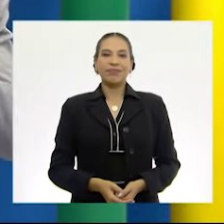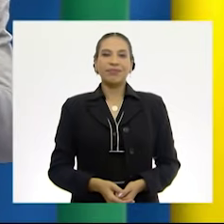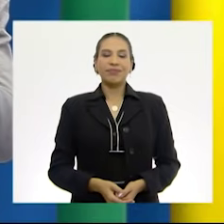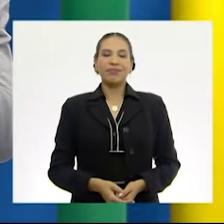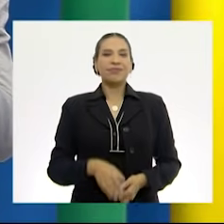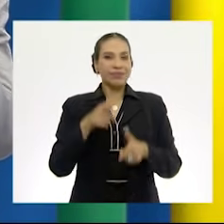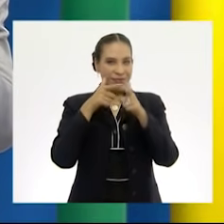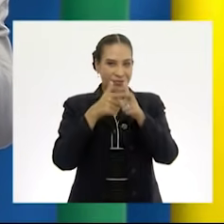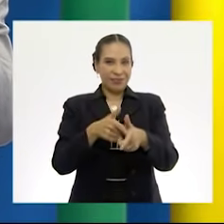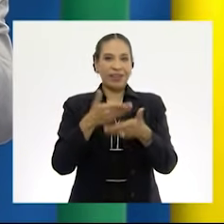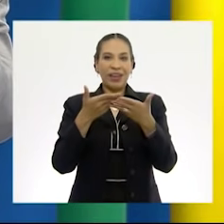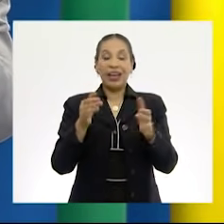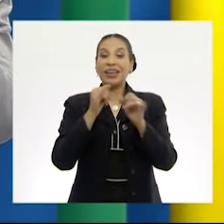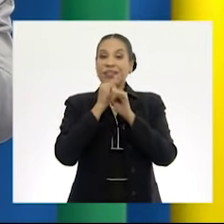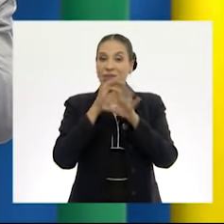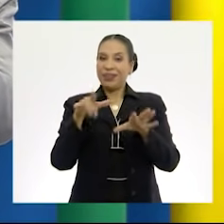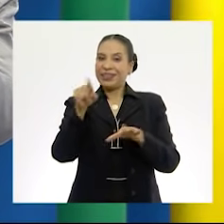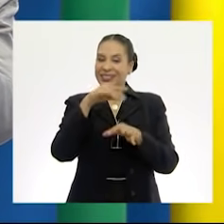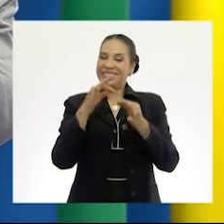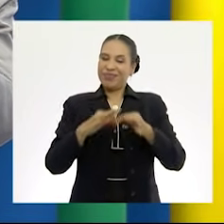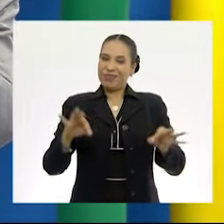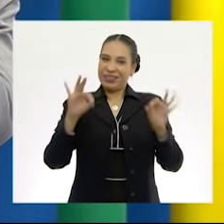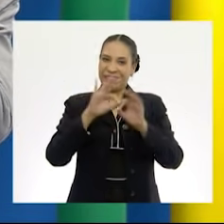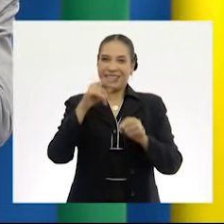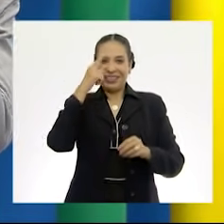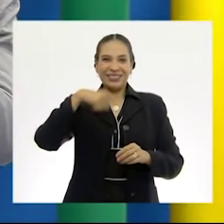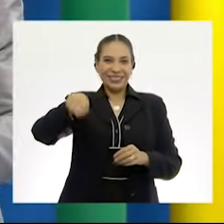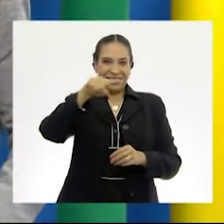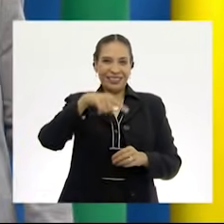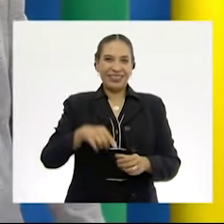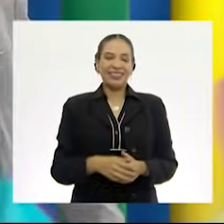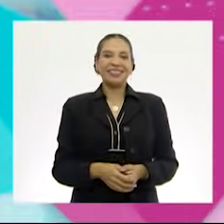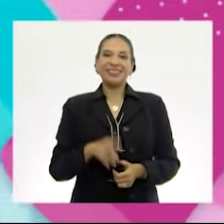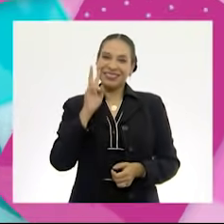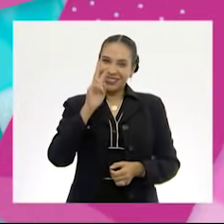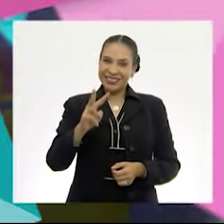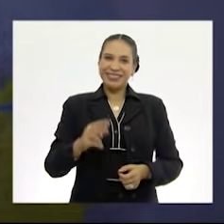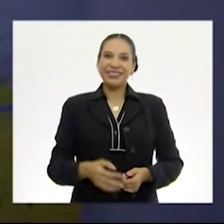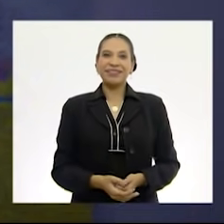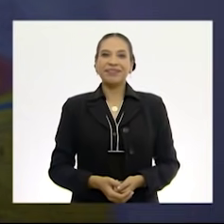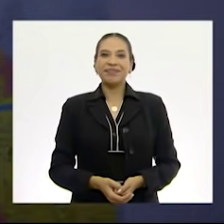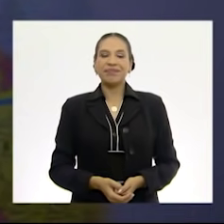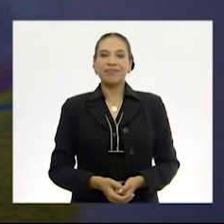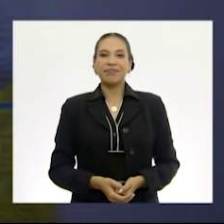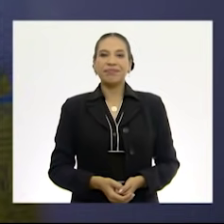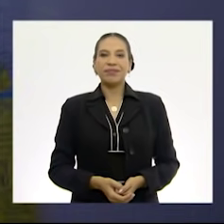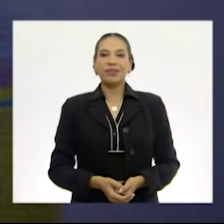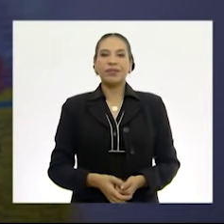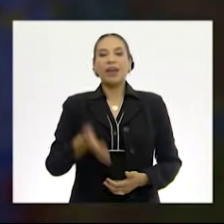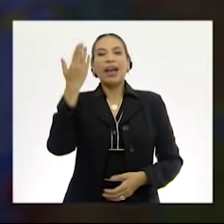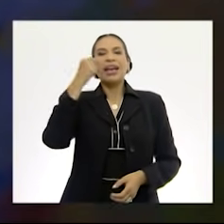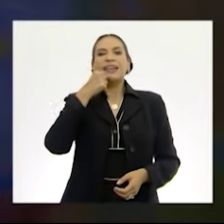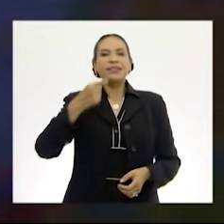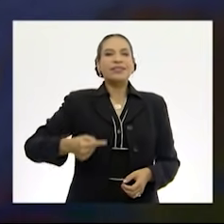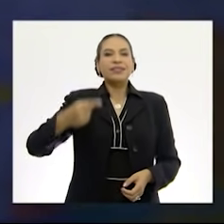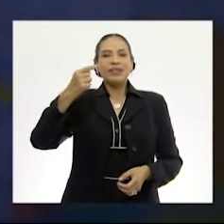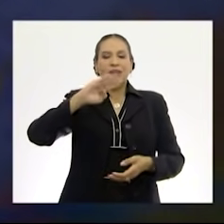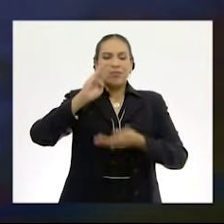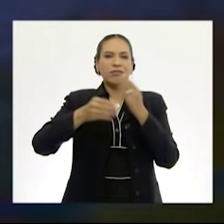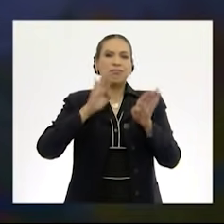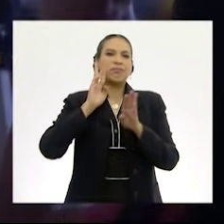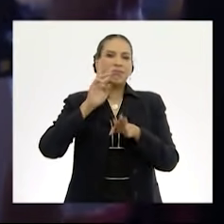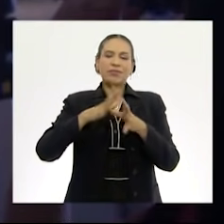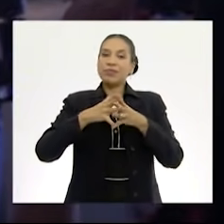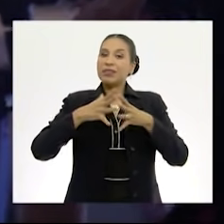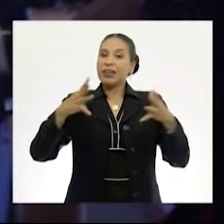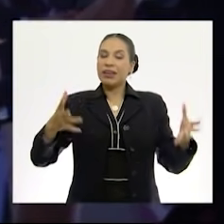No se muevan de su lugar, tenemos algo muy importante para ustedes. ¡Acompáñanos! Cuando eres pequeña, el mundo parece ser